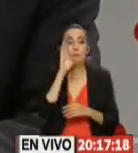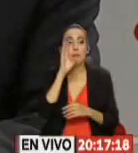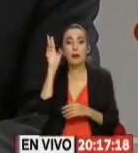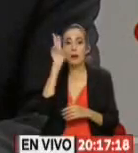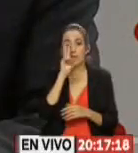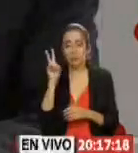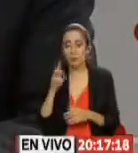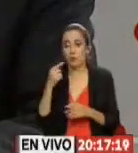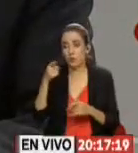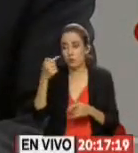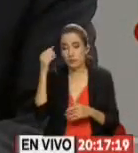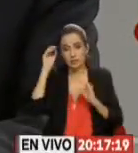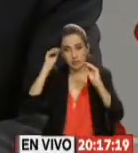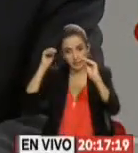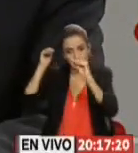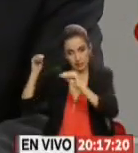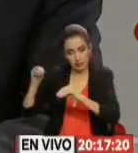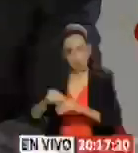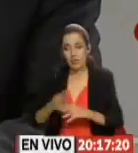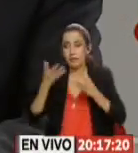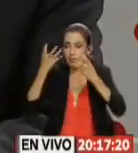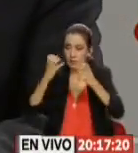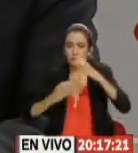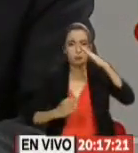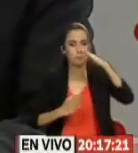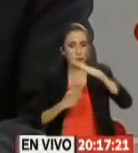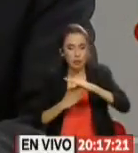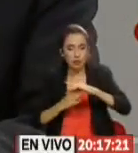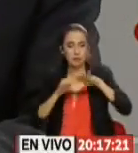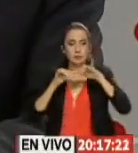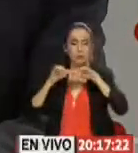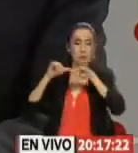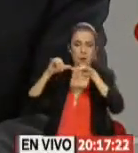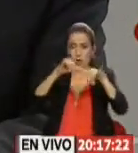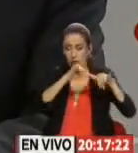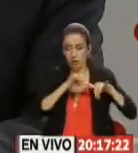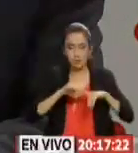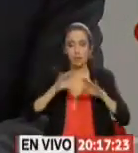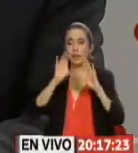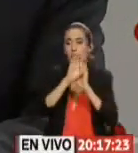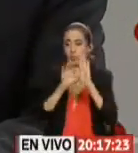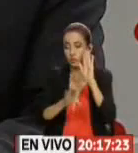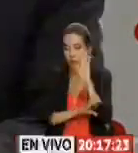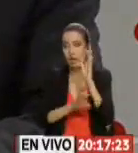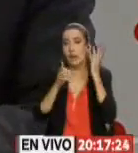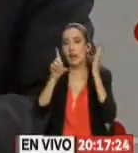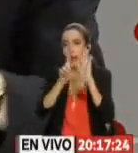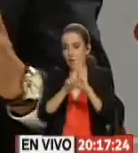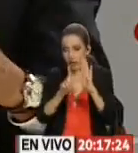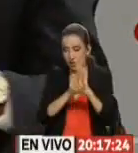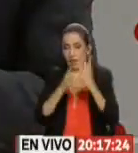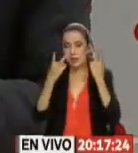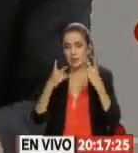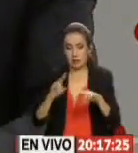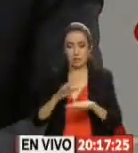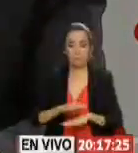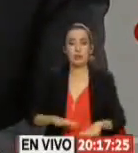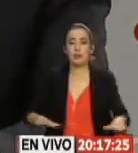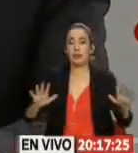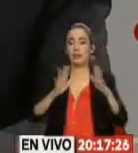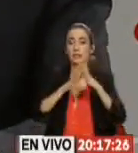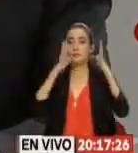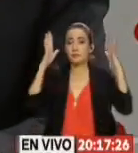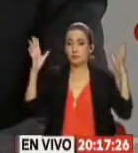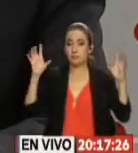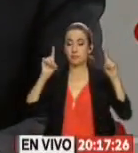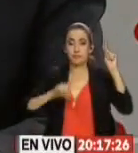la salida, si queremos una salida pacífica, democrática, constitucional, si queremos evitar un evento de grandes